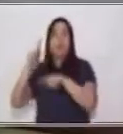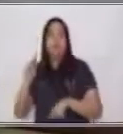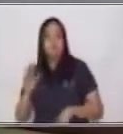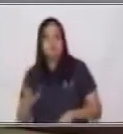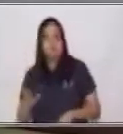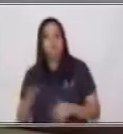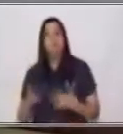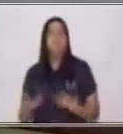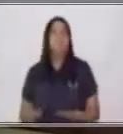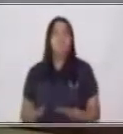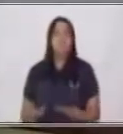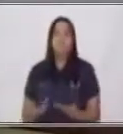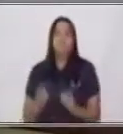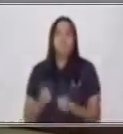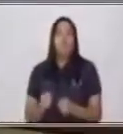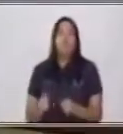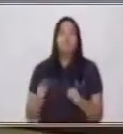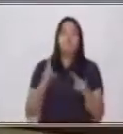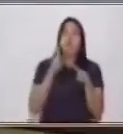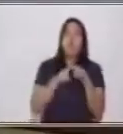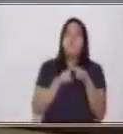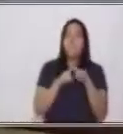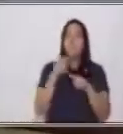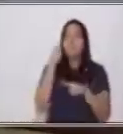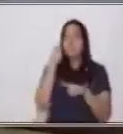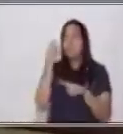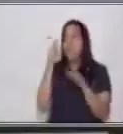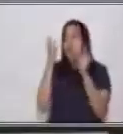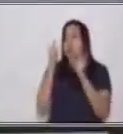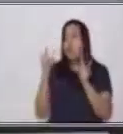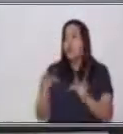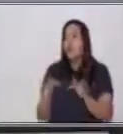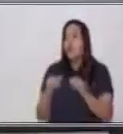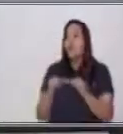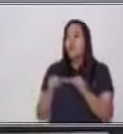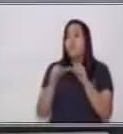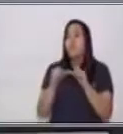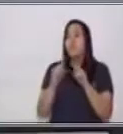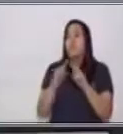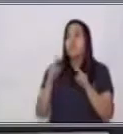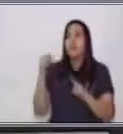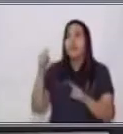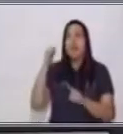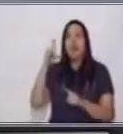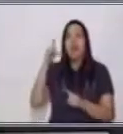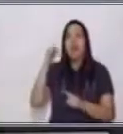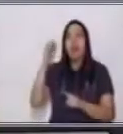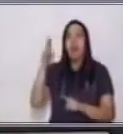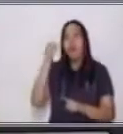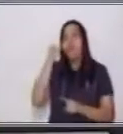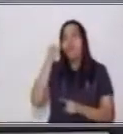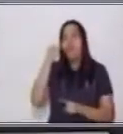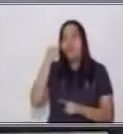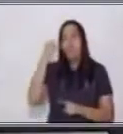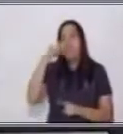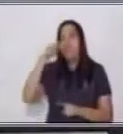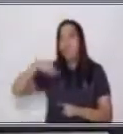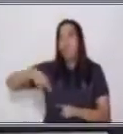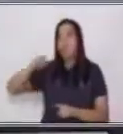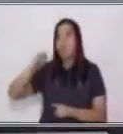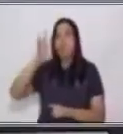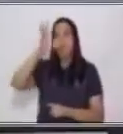Pero de este lado nos quedó una fracción, porque nos quedó 3 dividido 16,